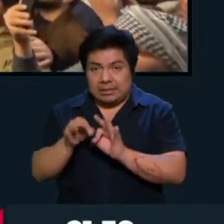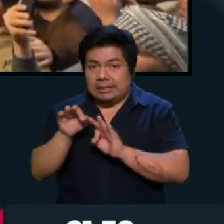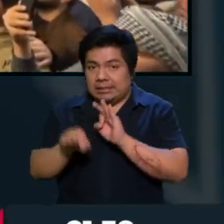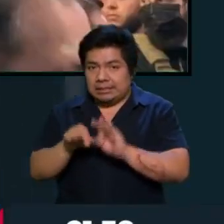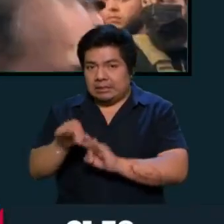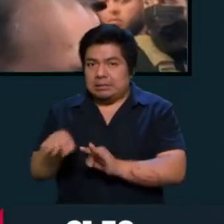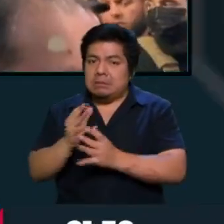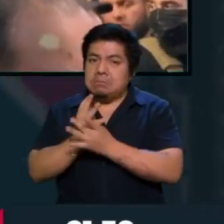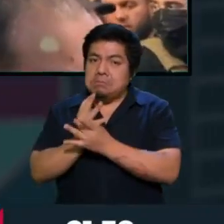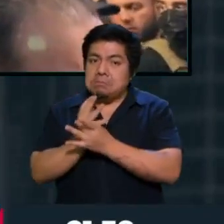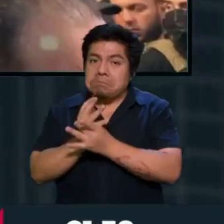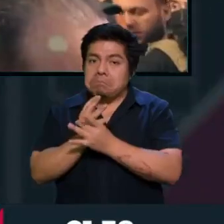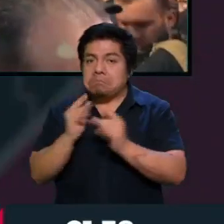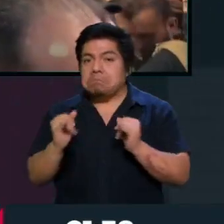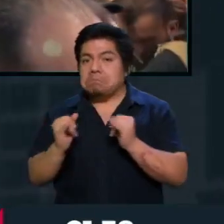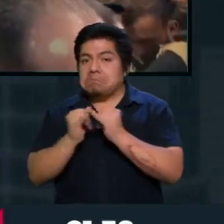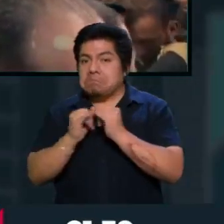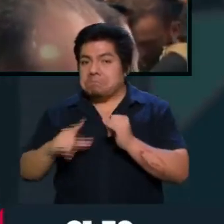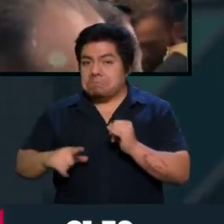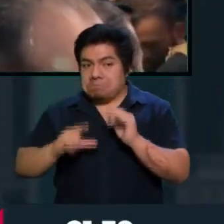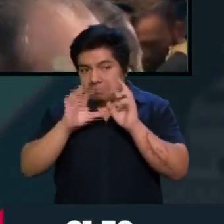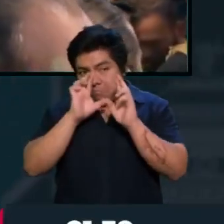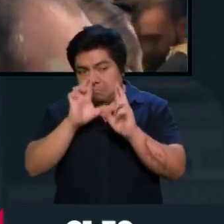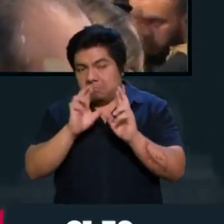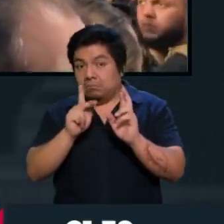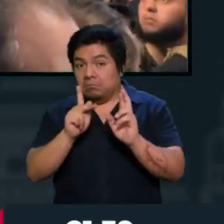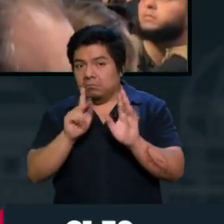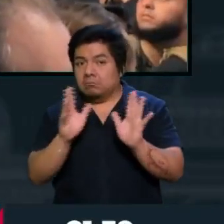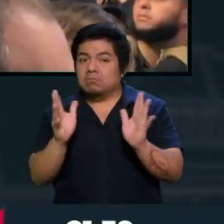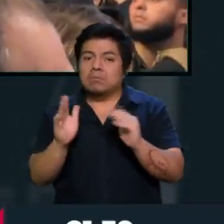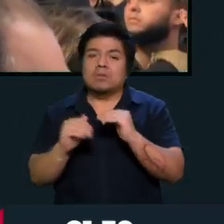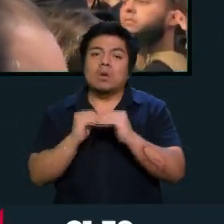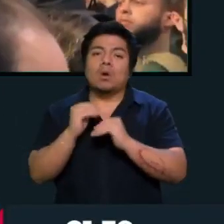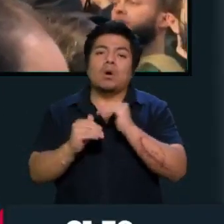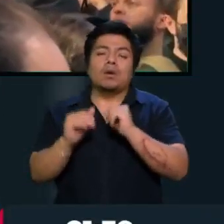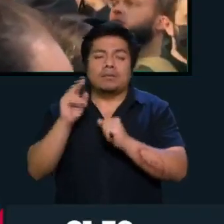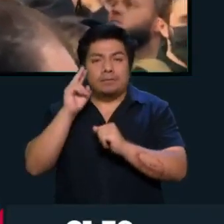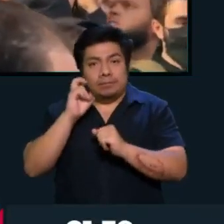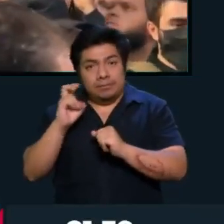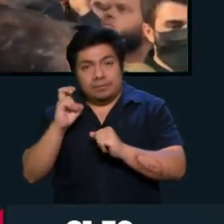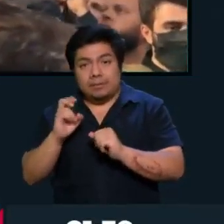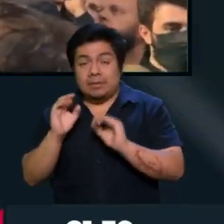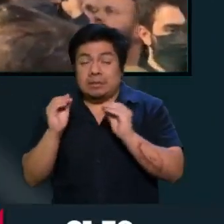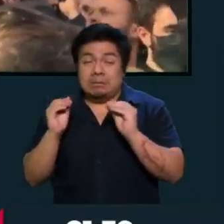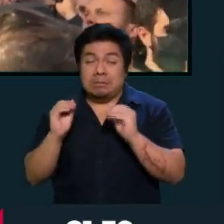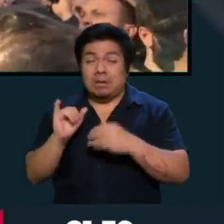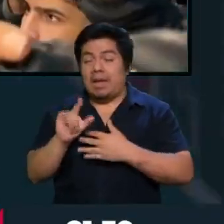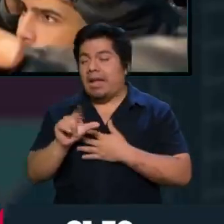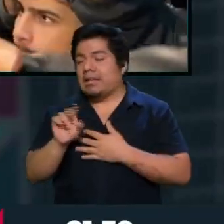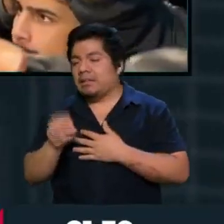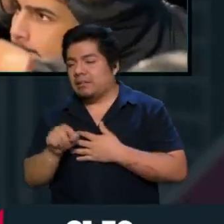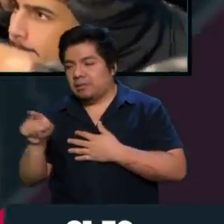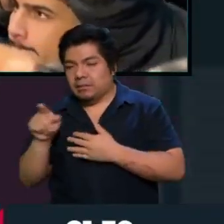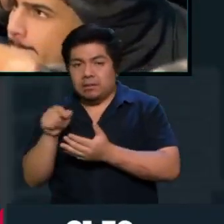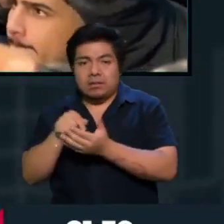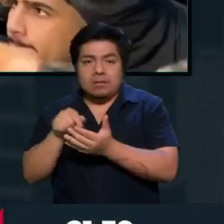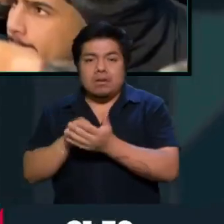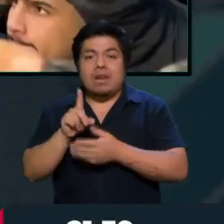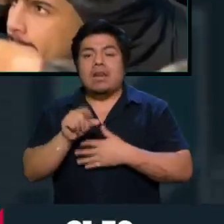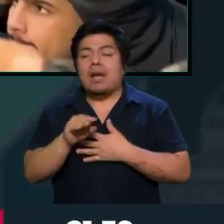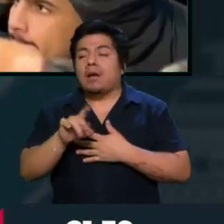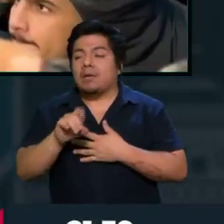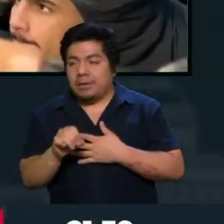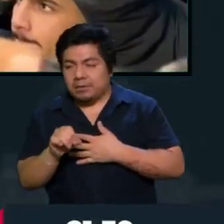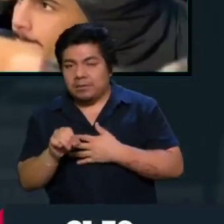han dicho que van a respetar las instituciones del Estado, pero hasta dónde pueden construir el sueño panislámico con sede en Damasco, es decir, que era una